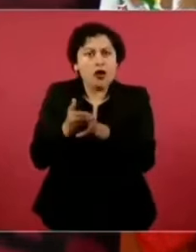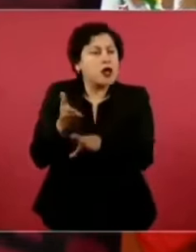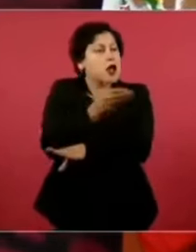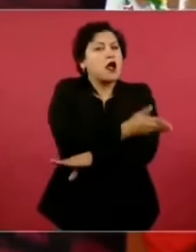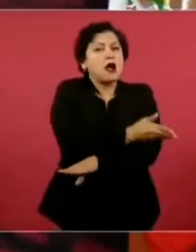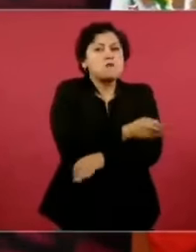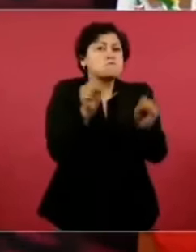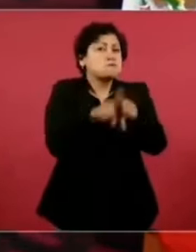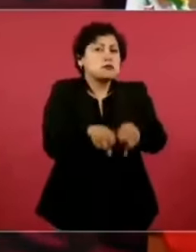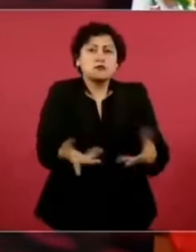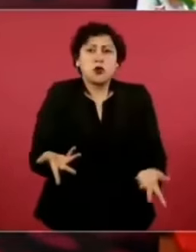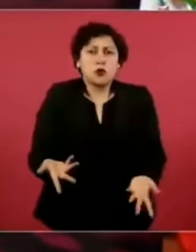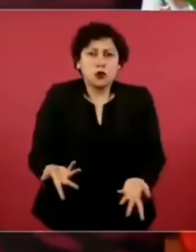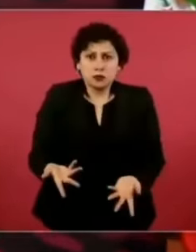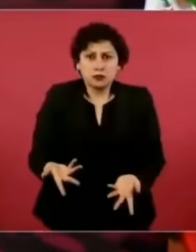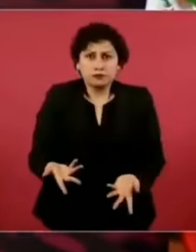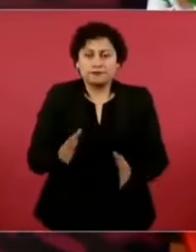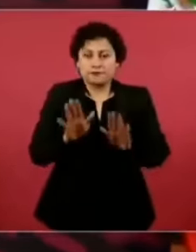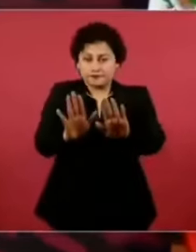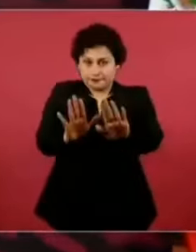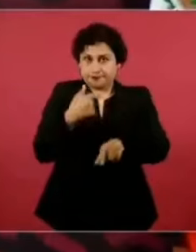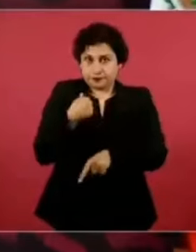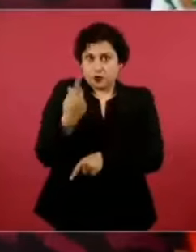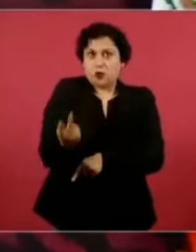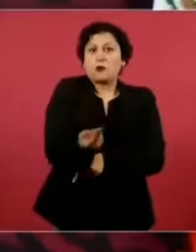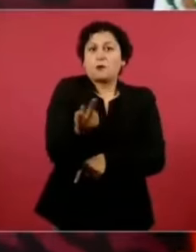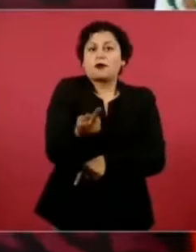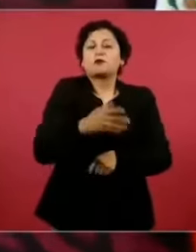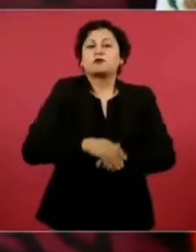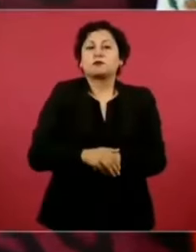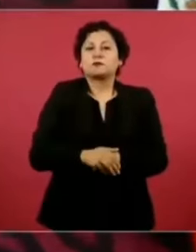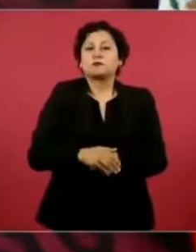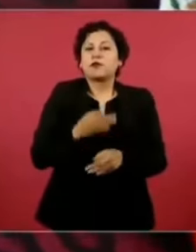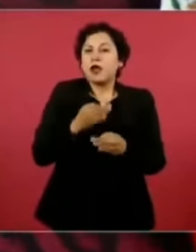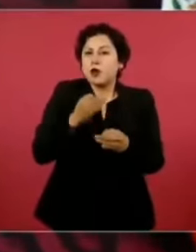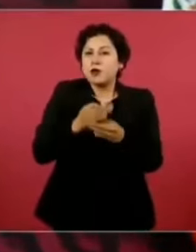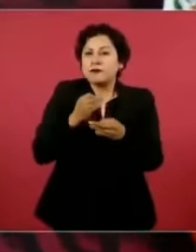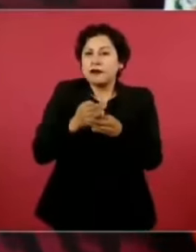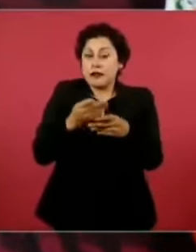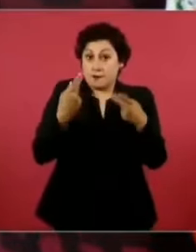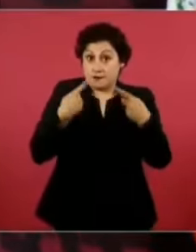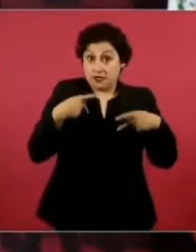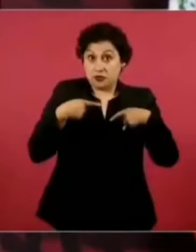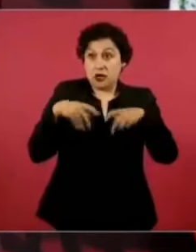¿cuántas personas detenidas hay sin sentencia?